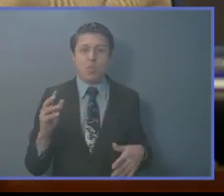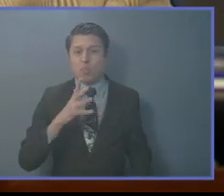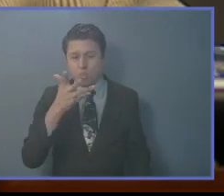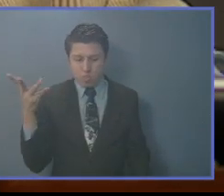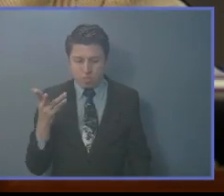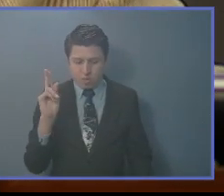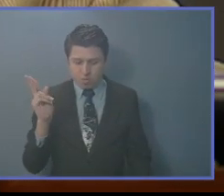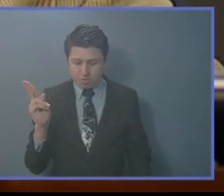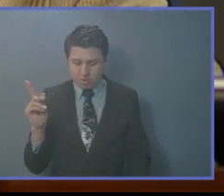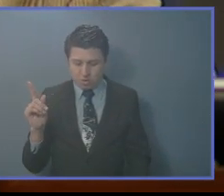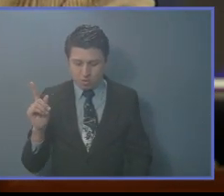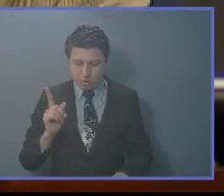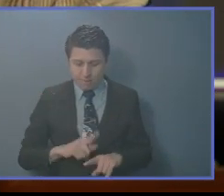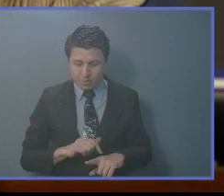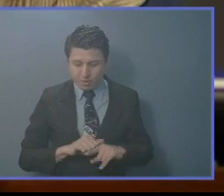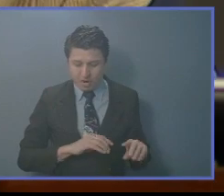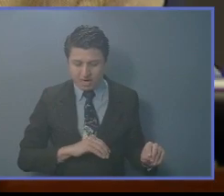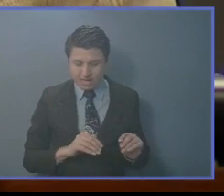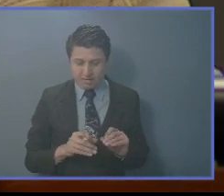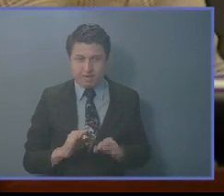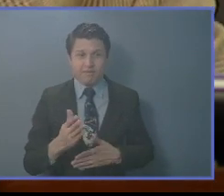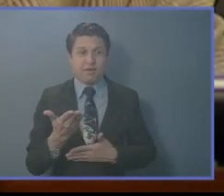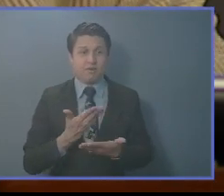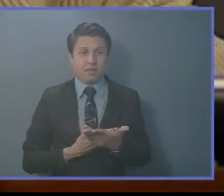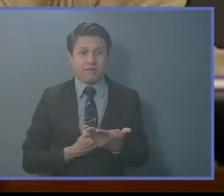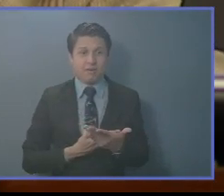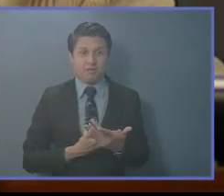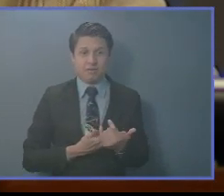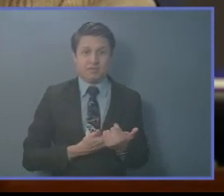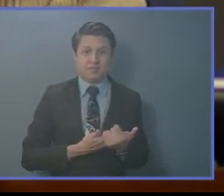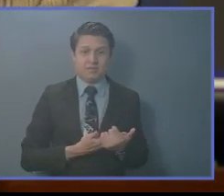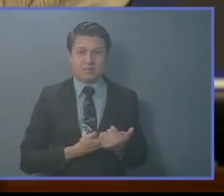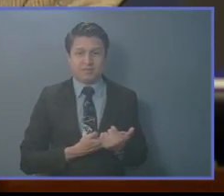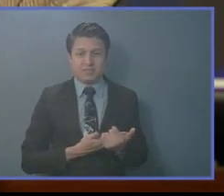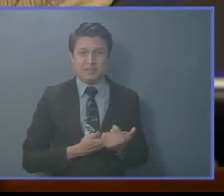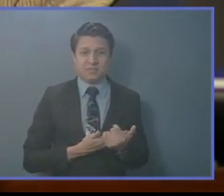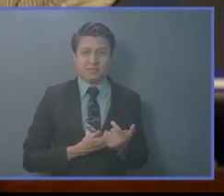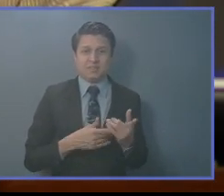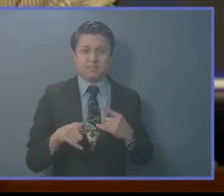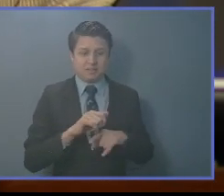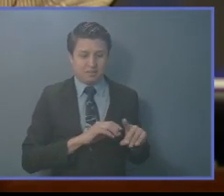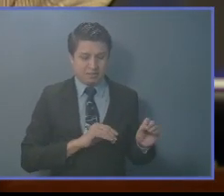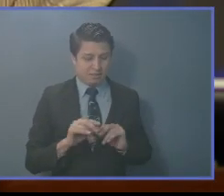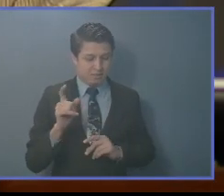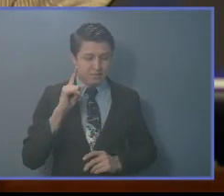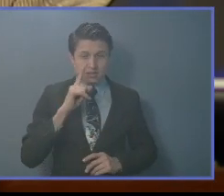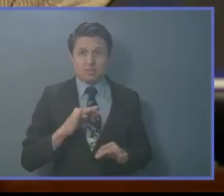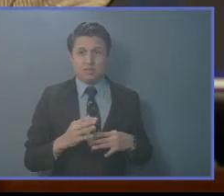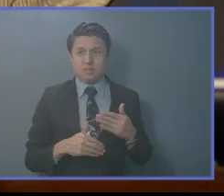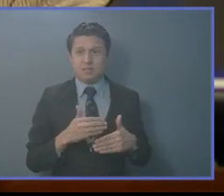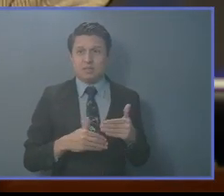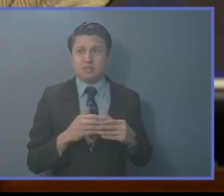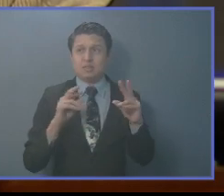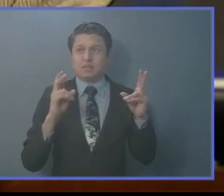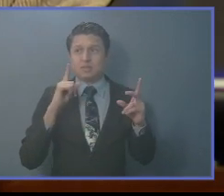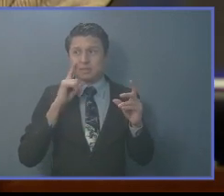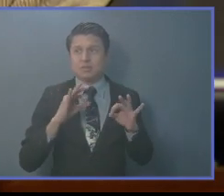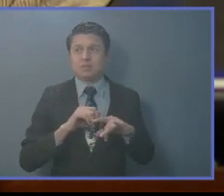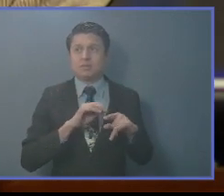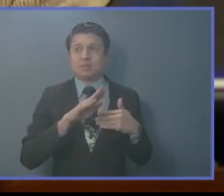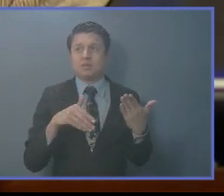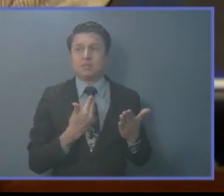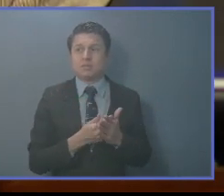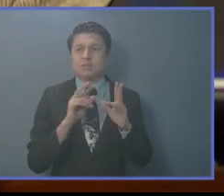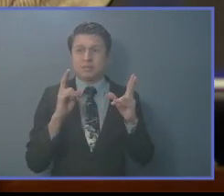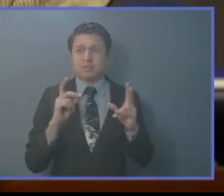Se deberá desinfectar. 18. Se deberá infectar los baños, grifos, manecillas, interrupciones, pasamanos de escaleras, elevadores, áreas de alto tráfico, áreas